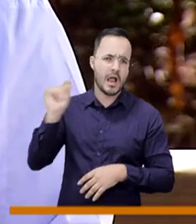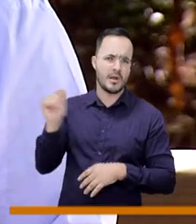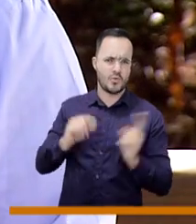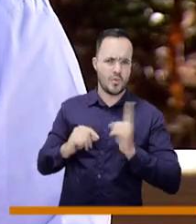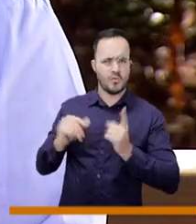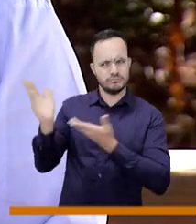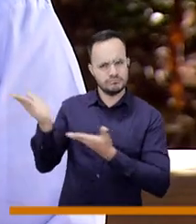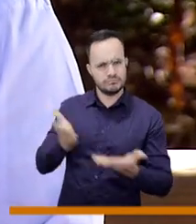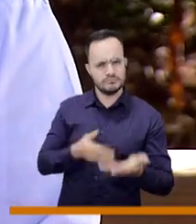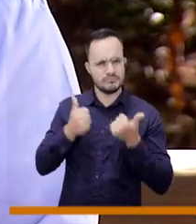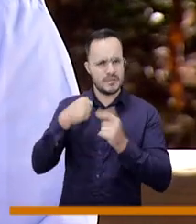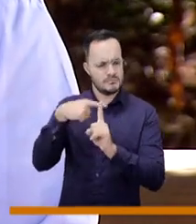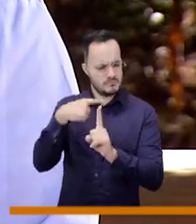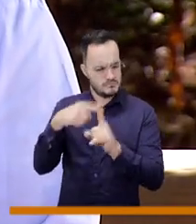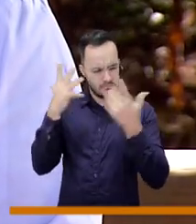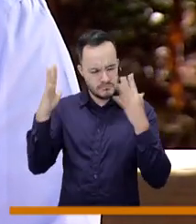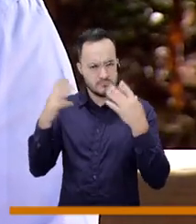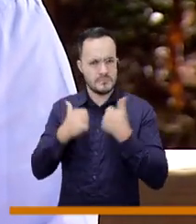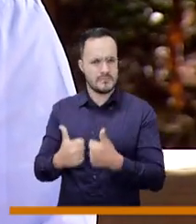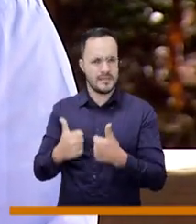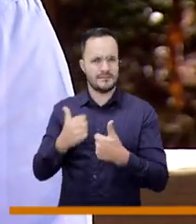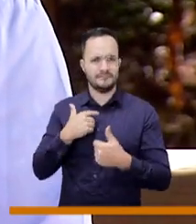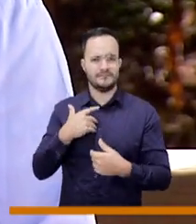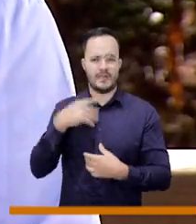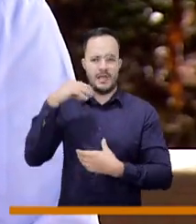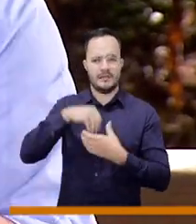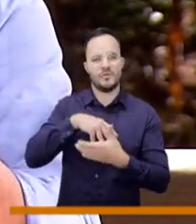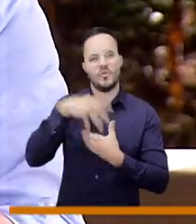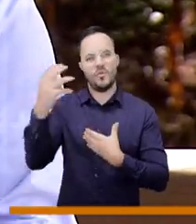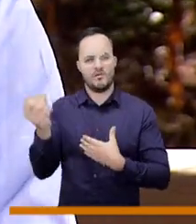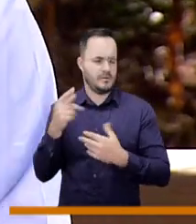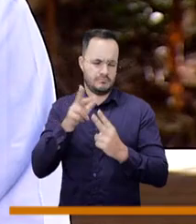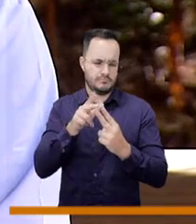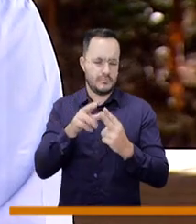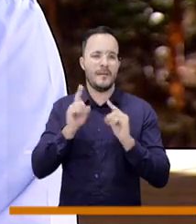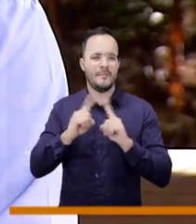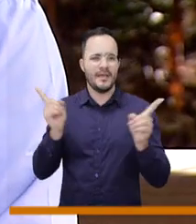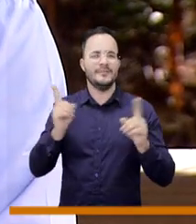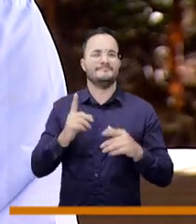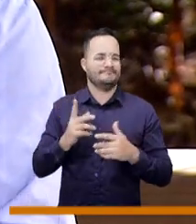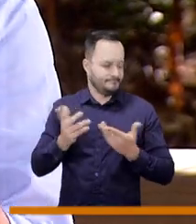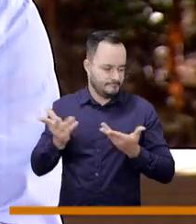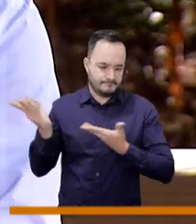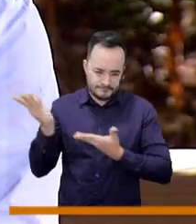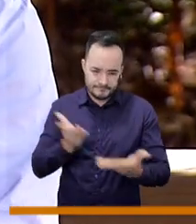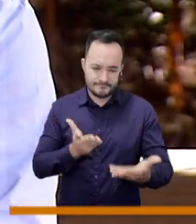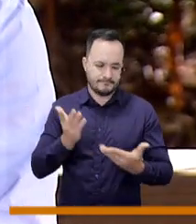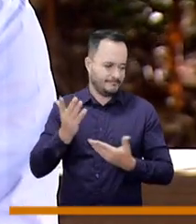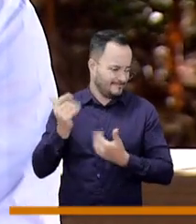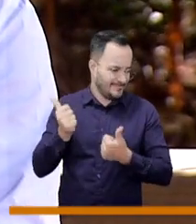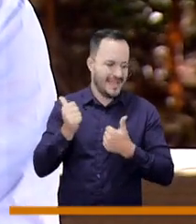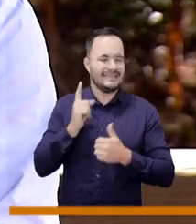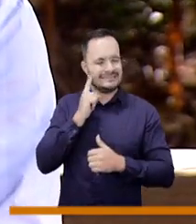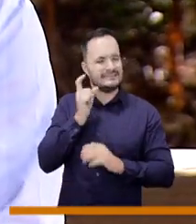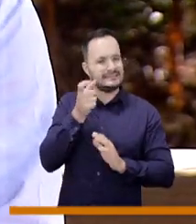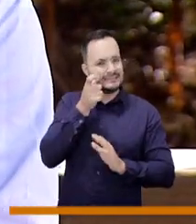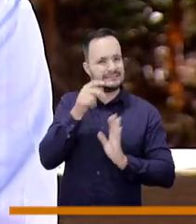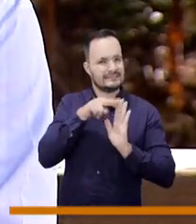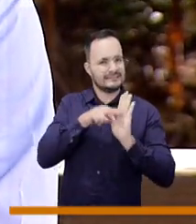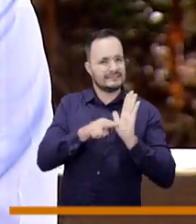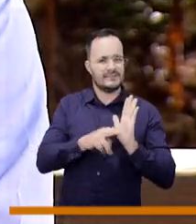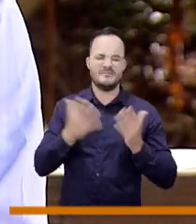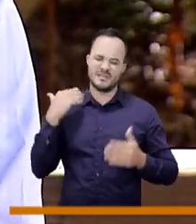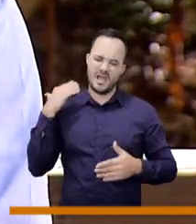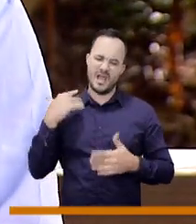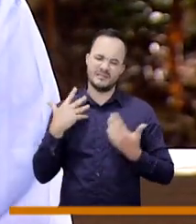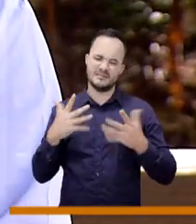los visitantes, sean de nuestro país o de fuera del país, pero no le podemos negar la ciudad a la gente. Tenemos que revisar el tema de la gentrificación, eso es un